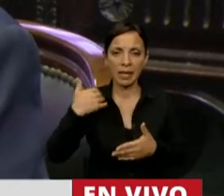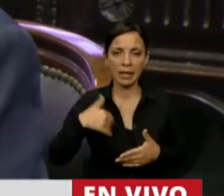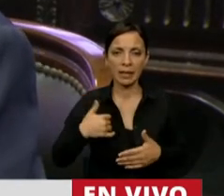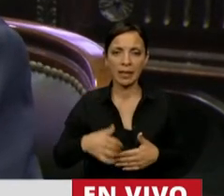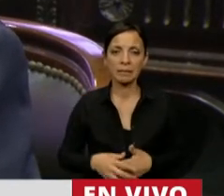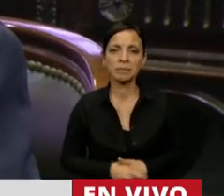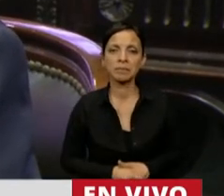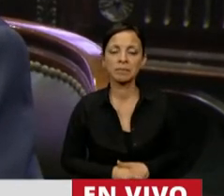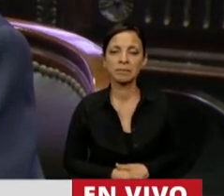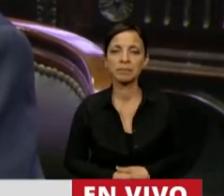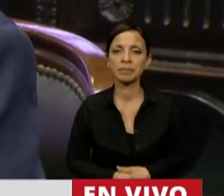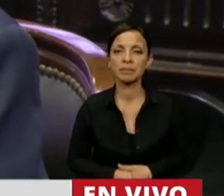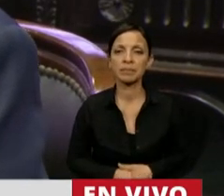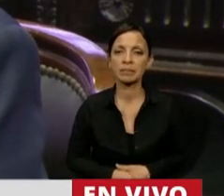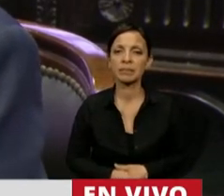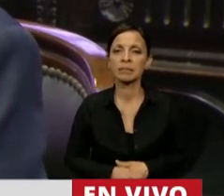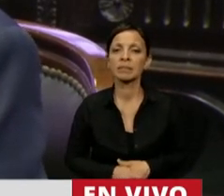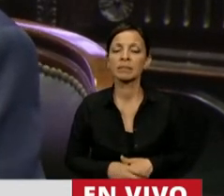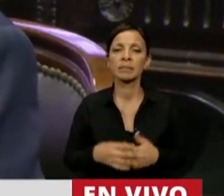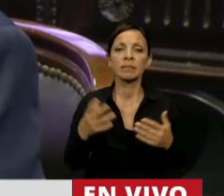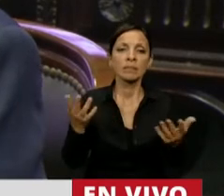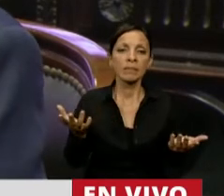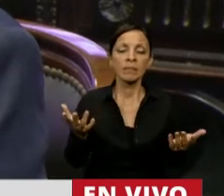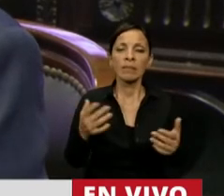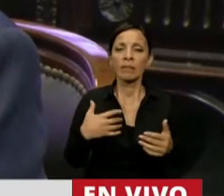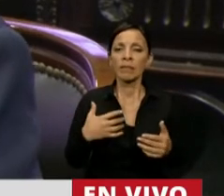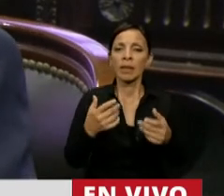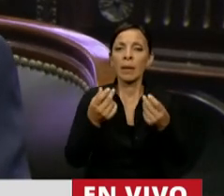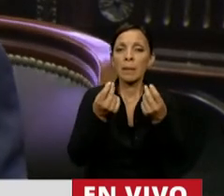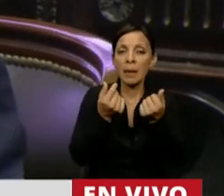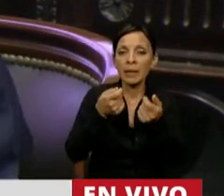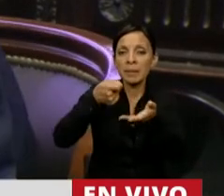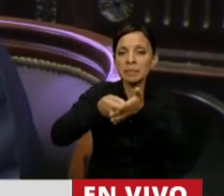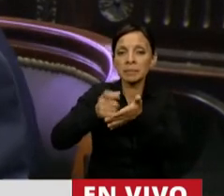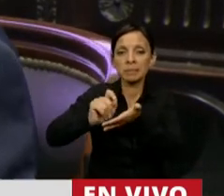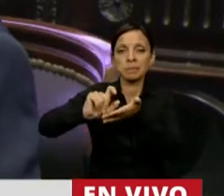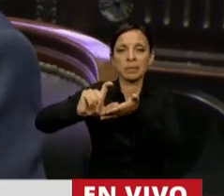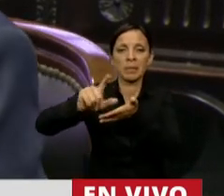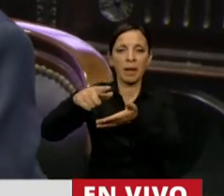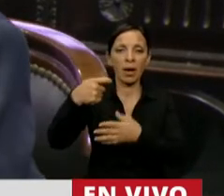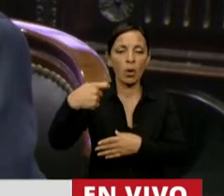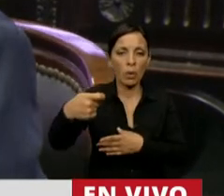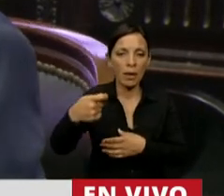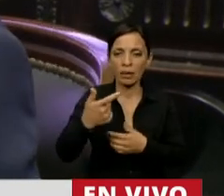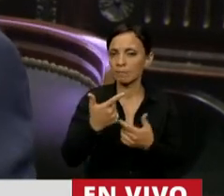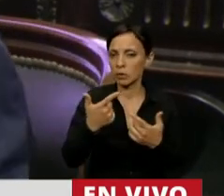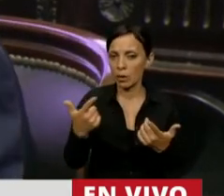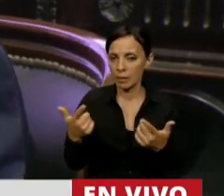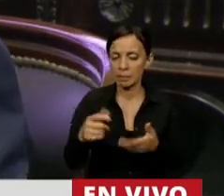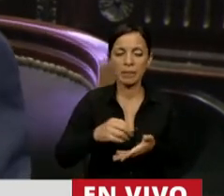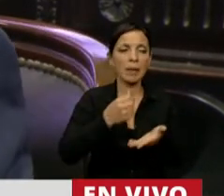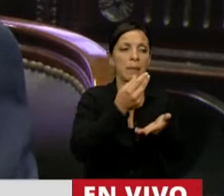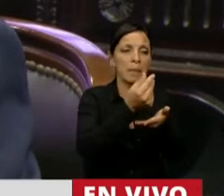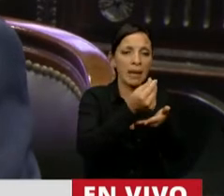Mire, presidente, no hay plata para los jubilados, no hay plata para la educación